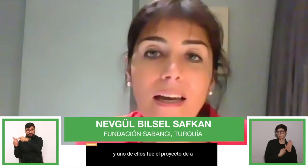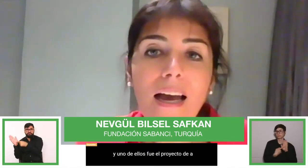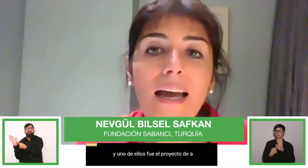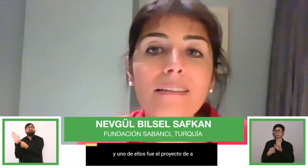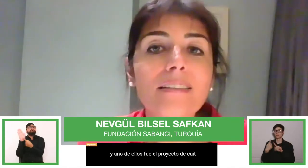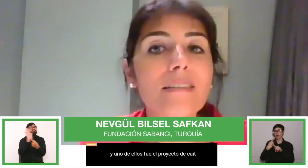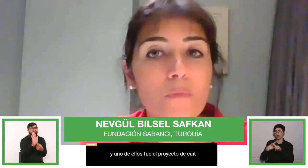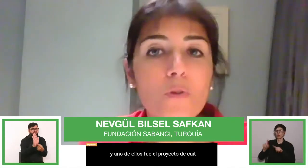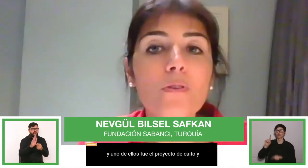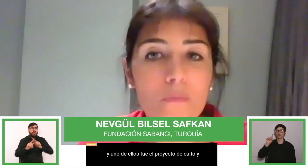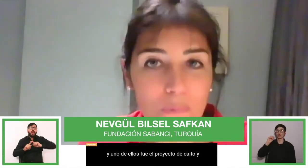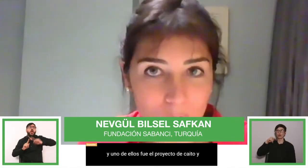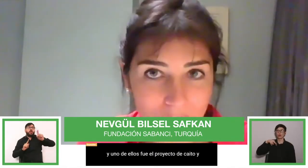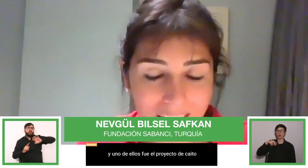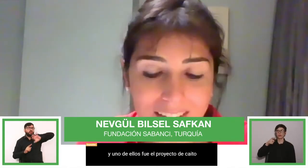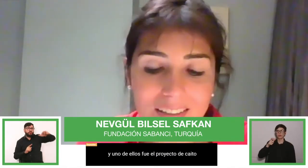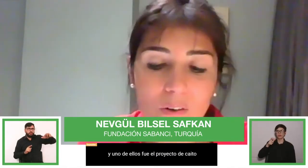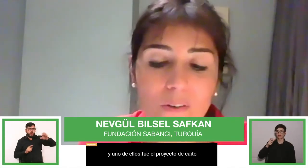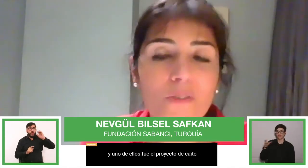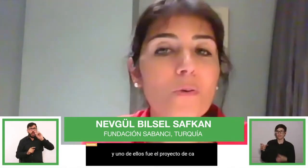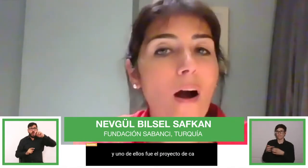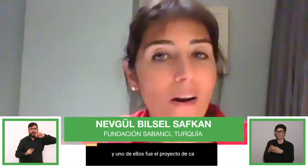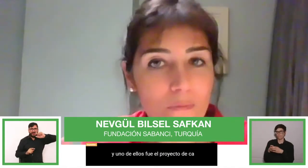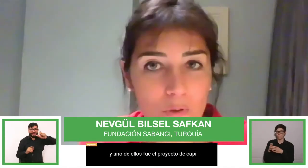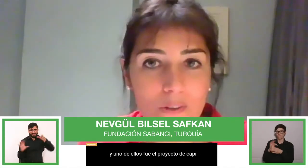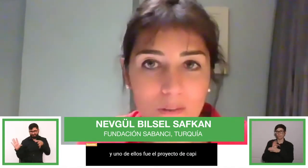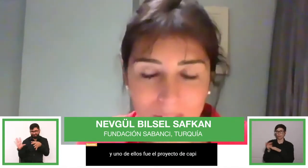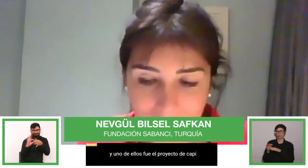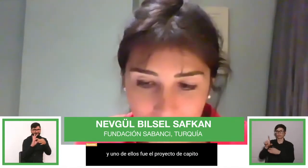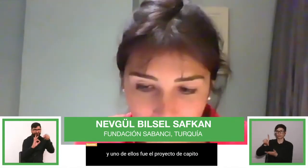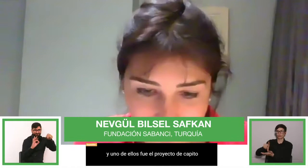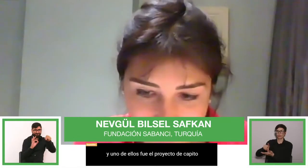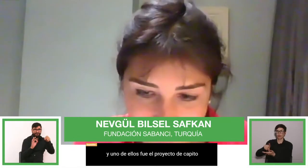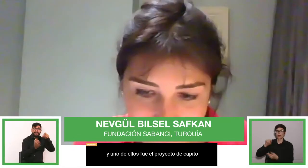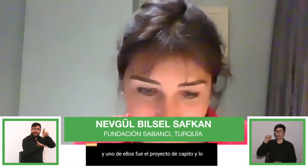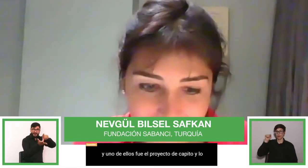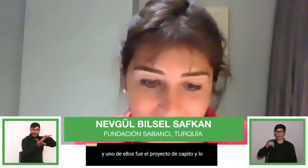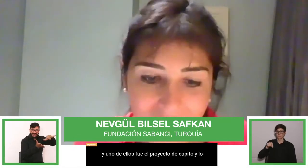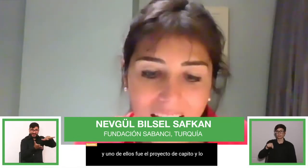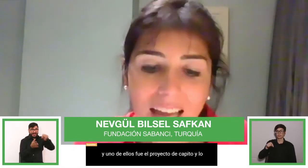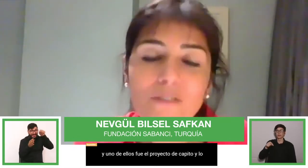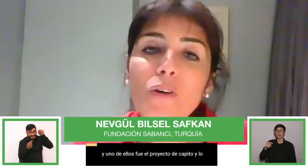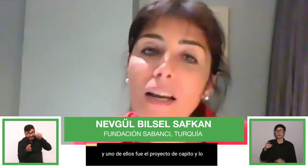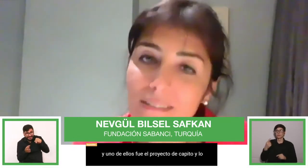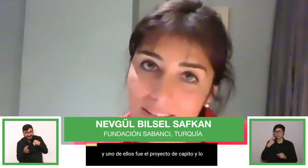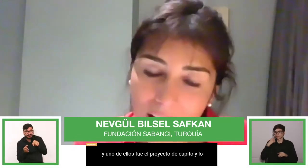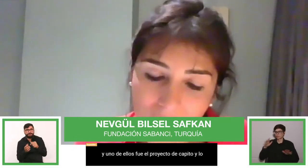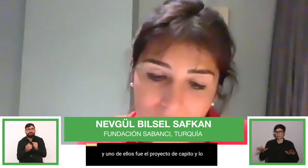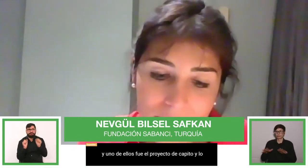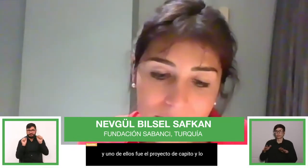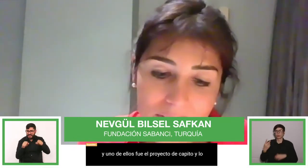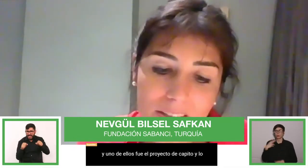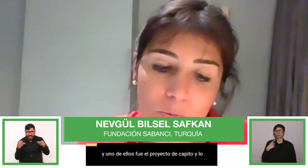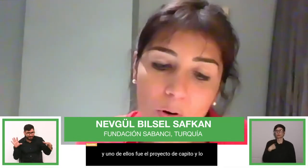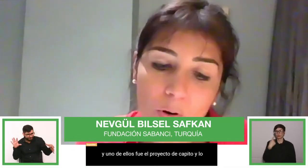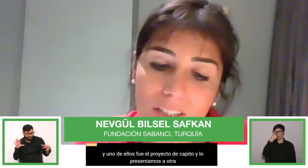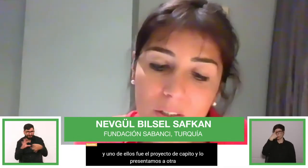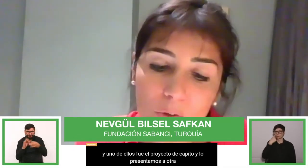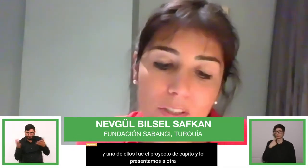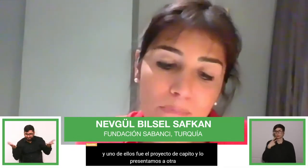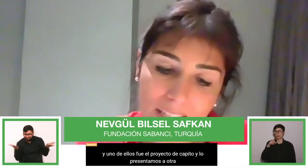ONG local. Y es un proyecto de museo para nuestro museo Turquía